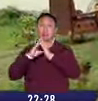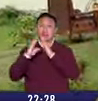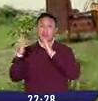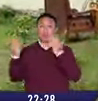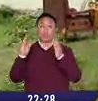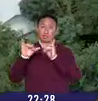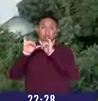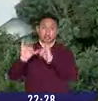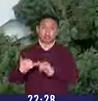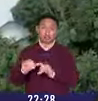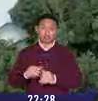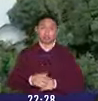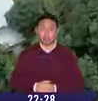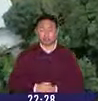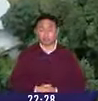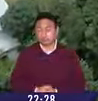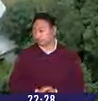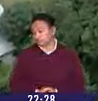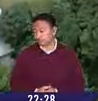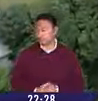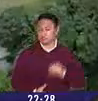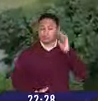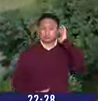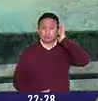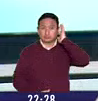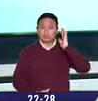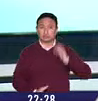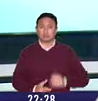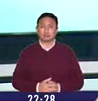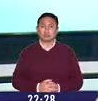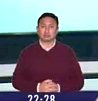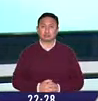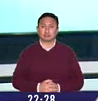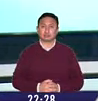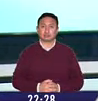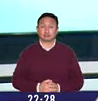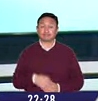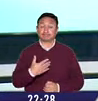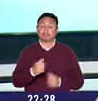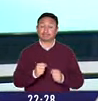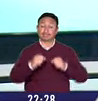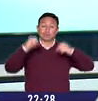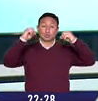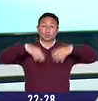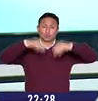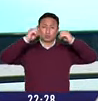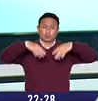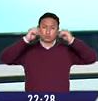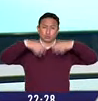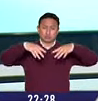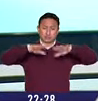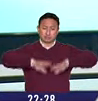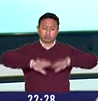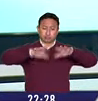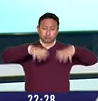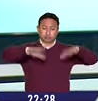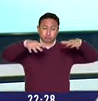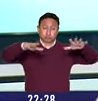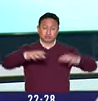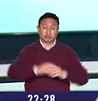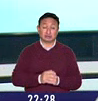temporales, informó Richard Ceballos. Intensas lluvias provocaron inundaciones y